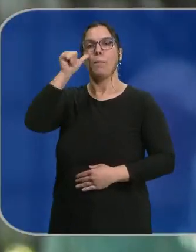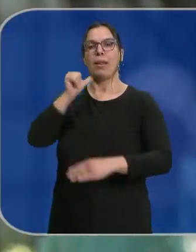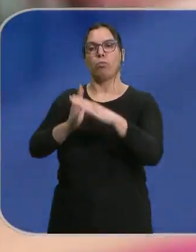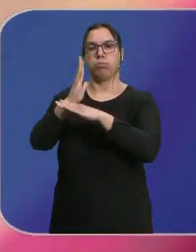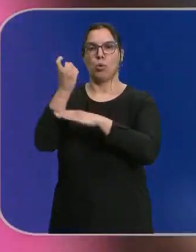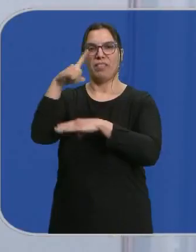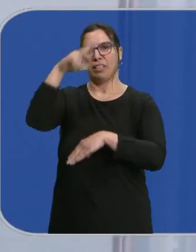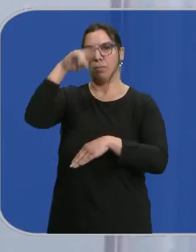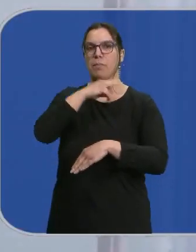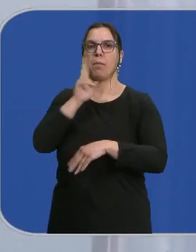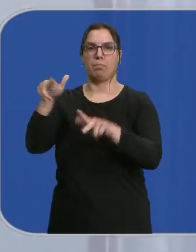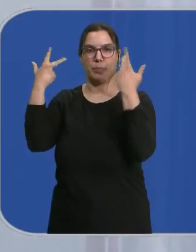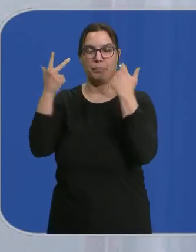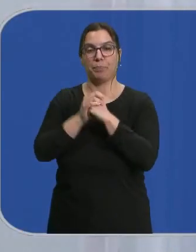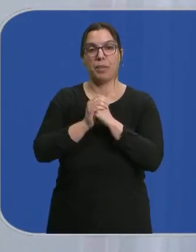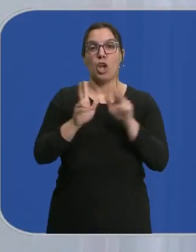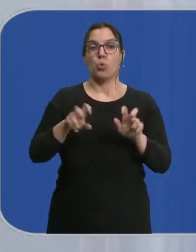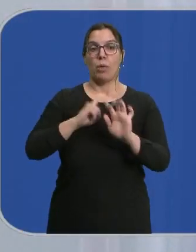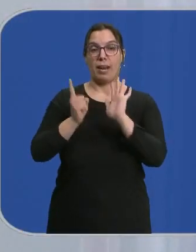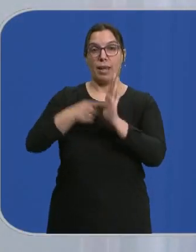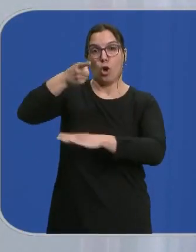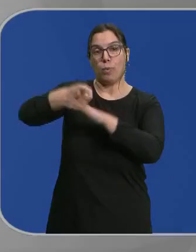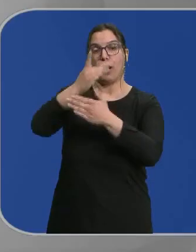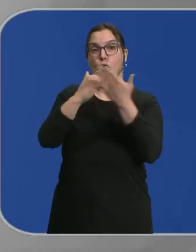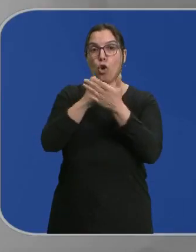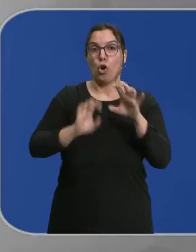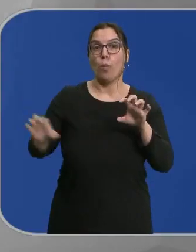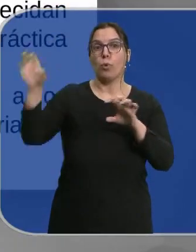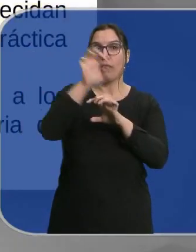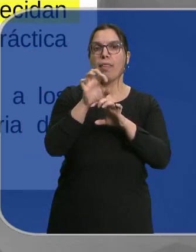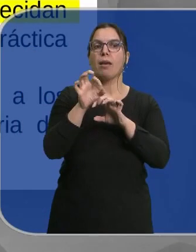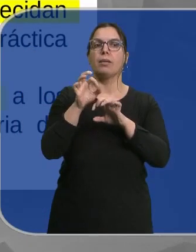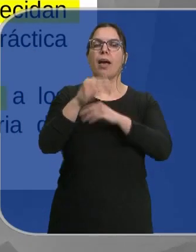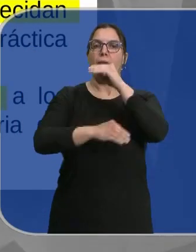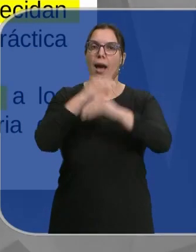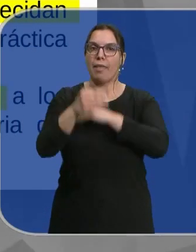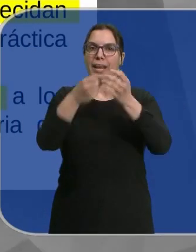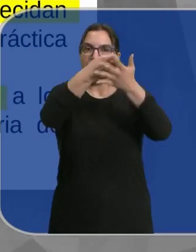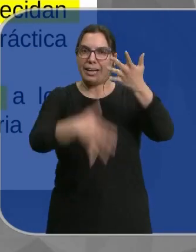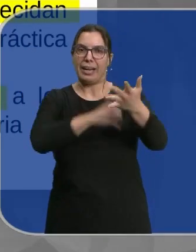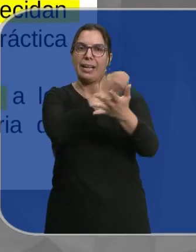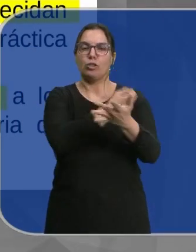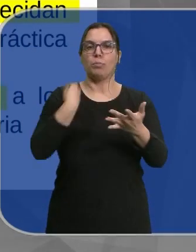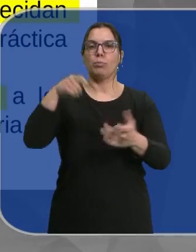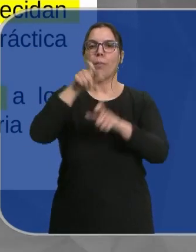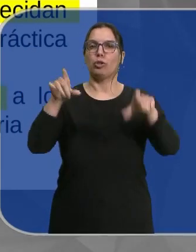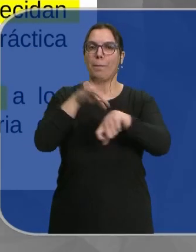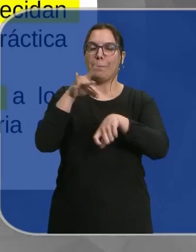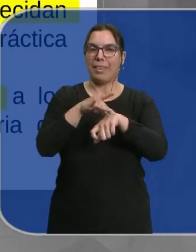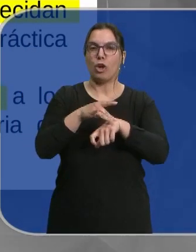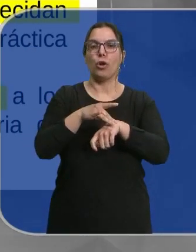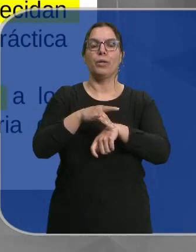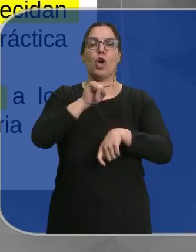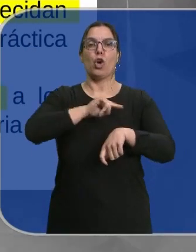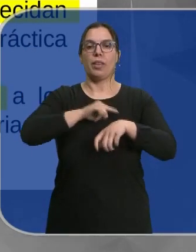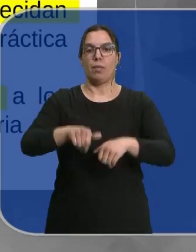el permiso paterno. La nueva ley obliga a las comunidades a elaborar un registro de objetores de conciencia que deberá cumplir con